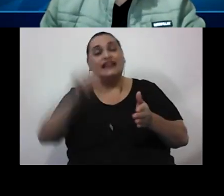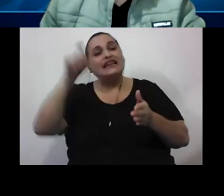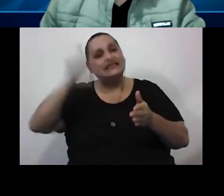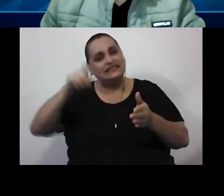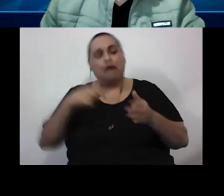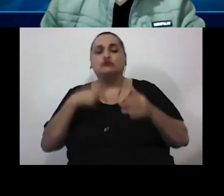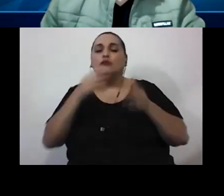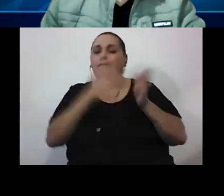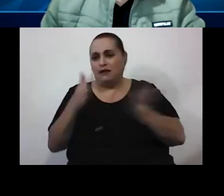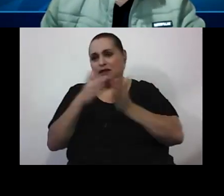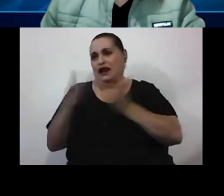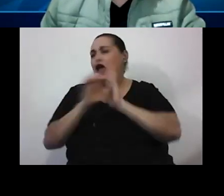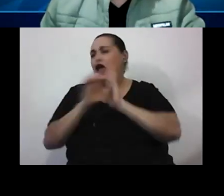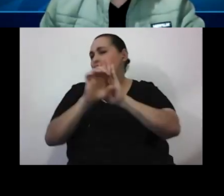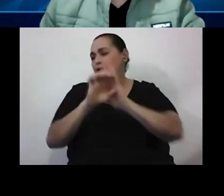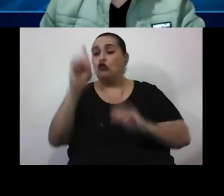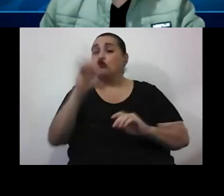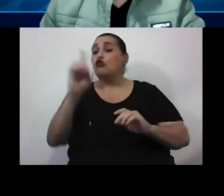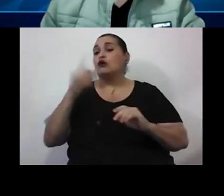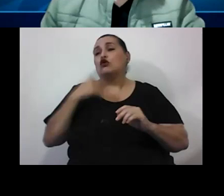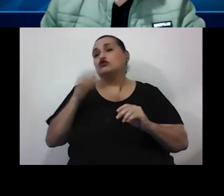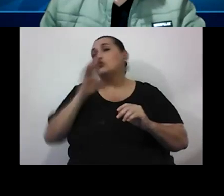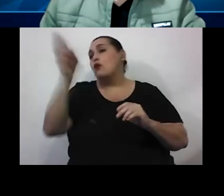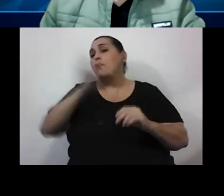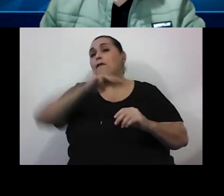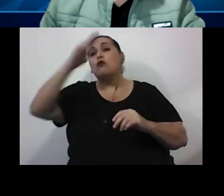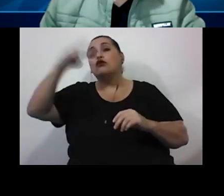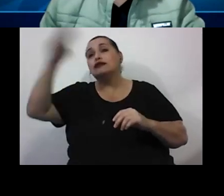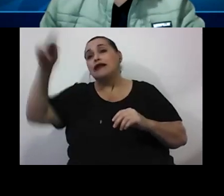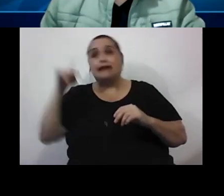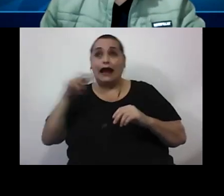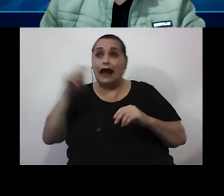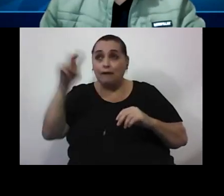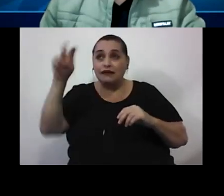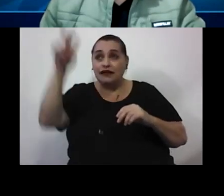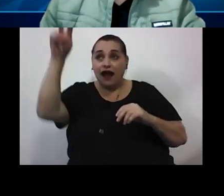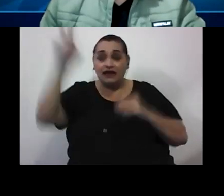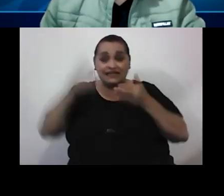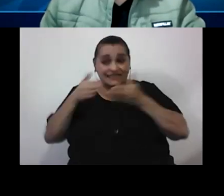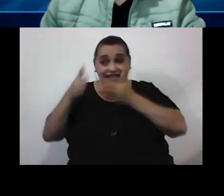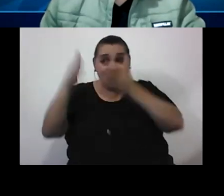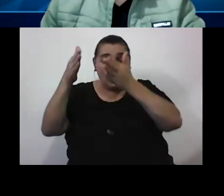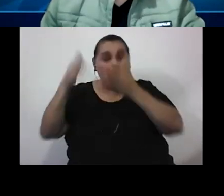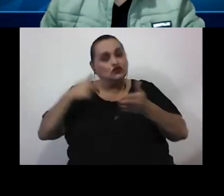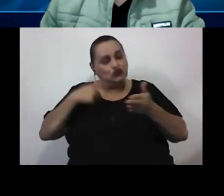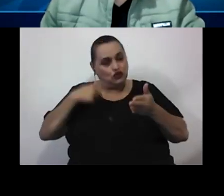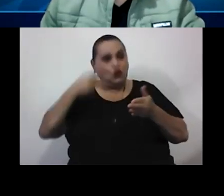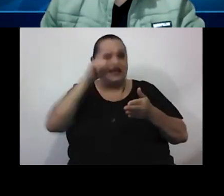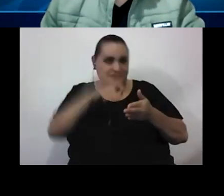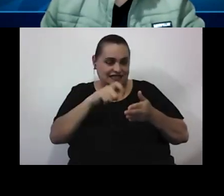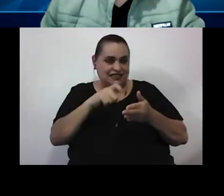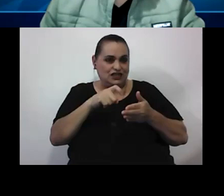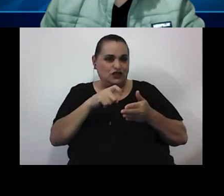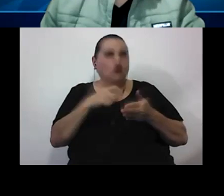una caminata a alguna de nuestras bellas montañas o senderos, pues una de las primeras cosas que hacemos